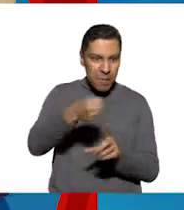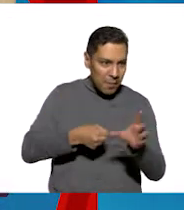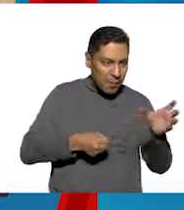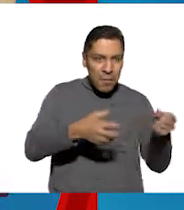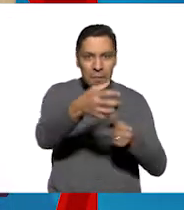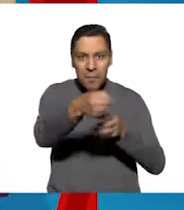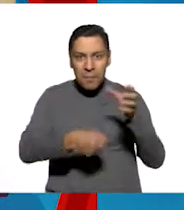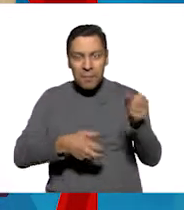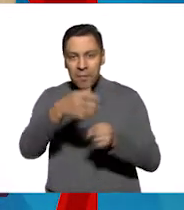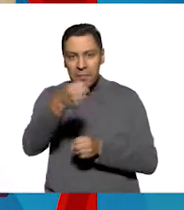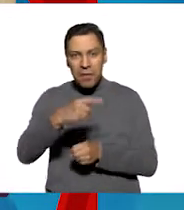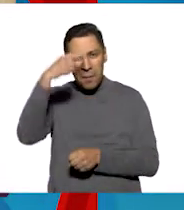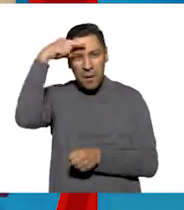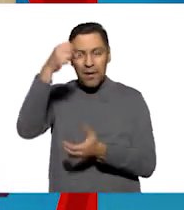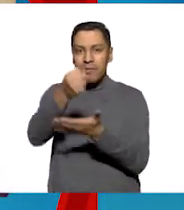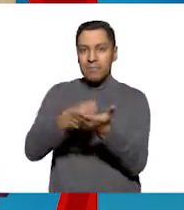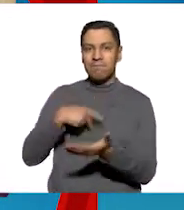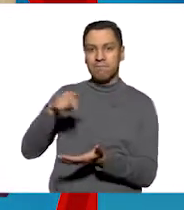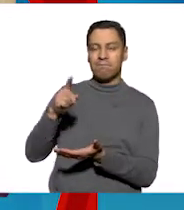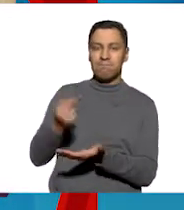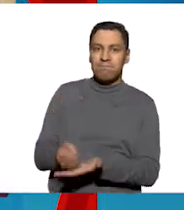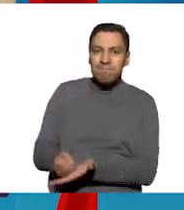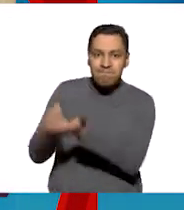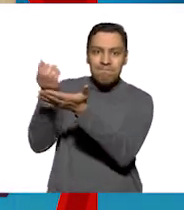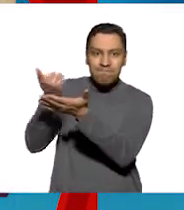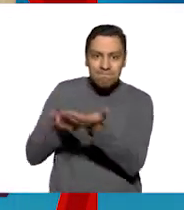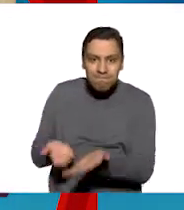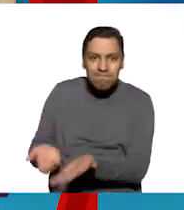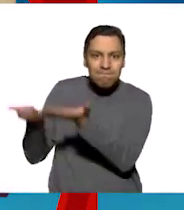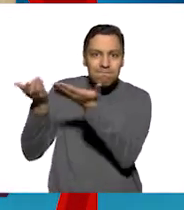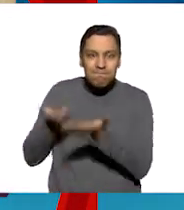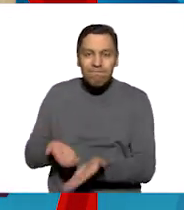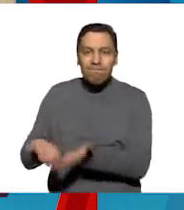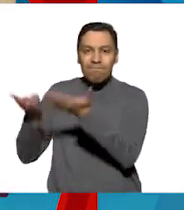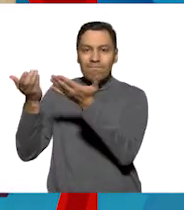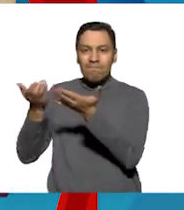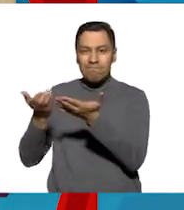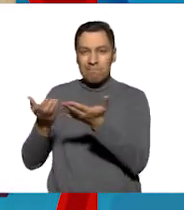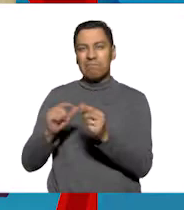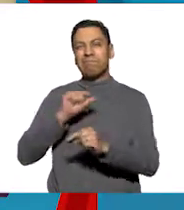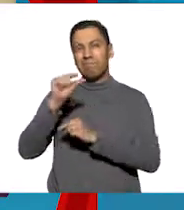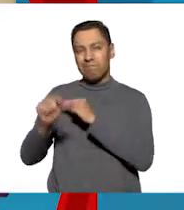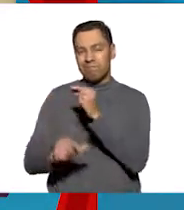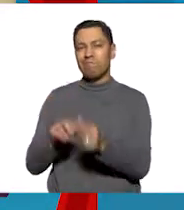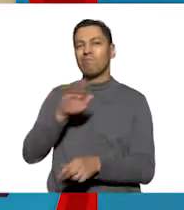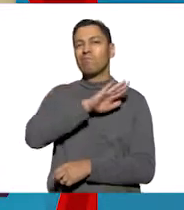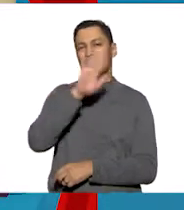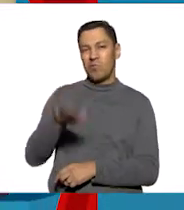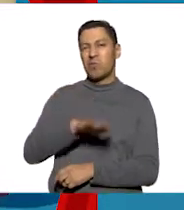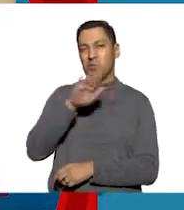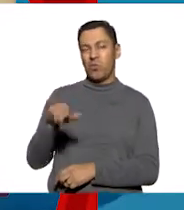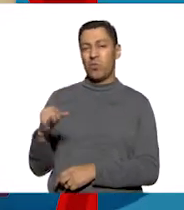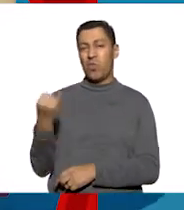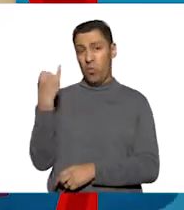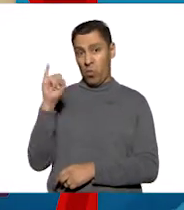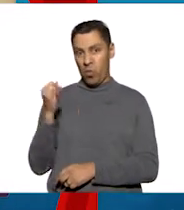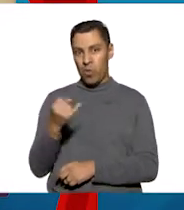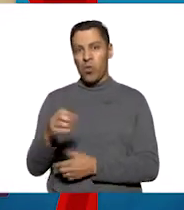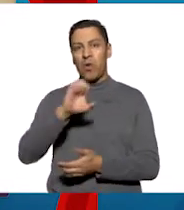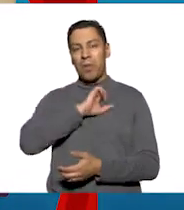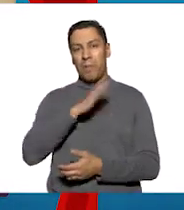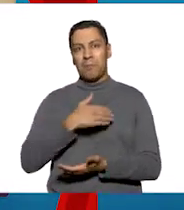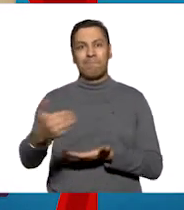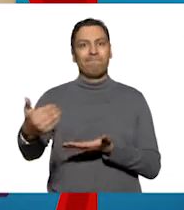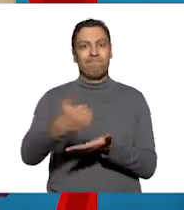sacrificio. Los primeros, provocar el mayor número de bajas. En junio, los españoles llegaron a la Plaza